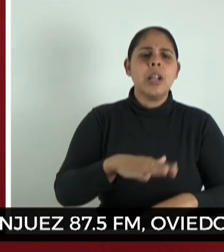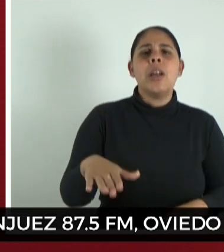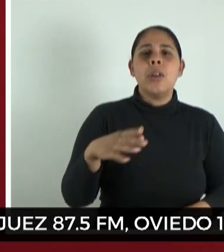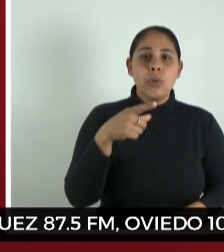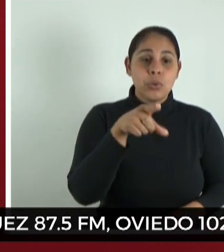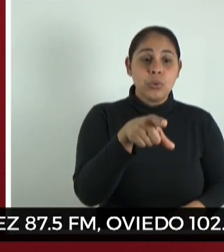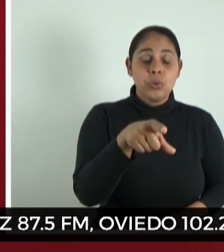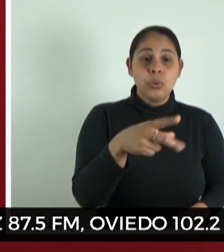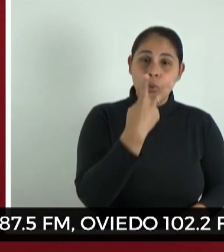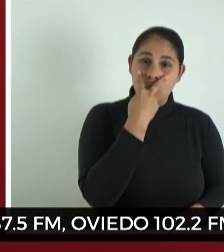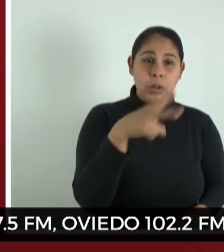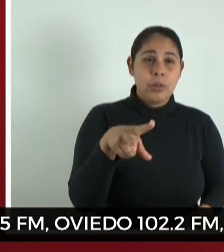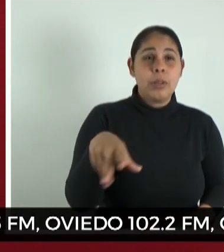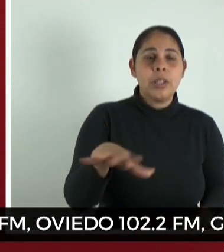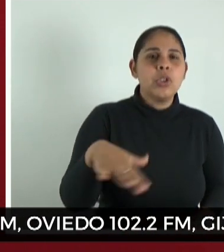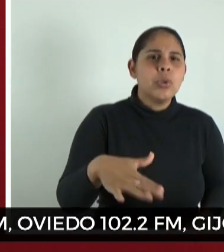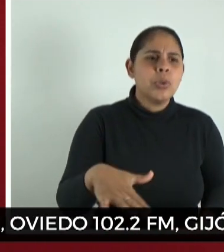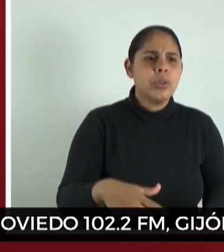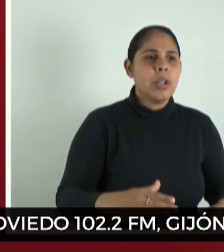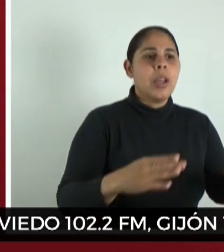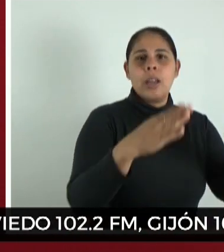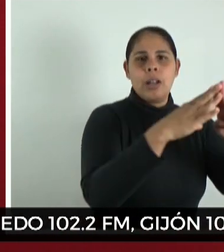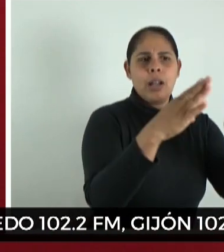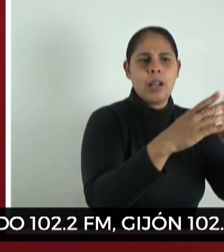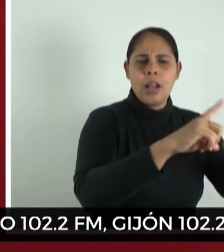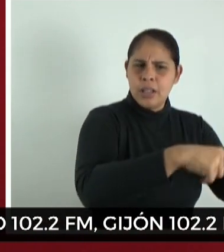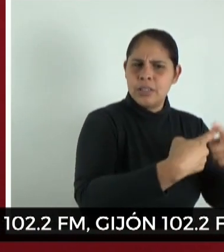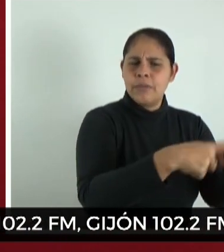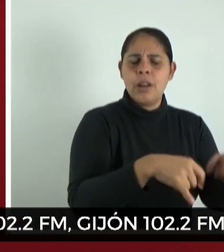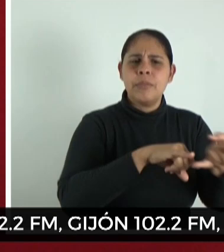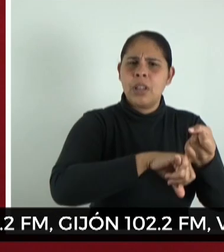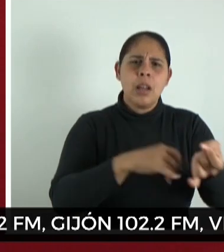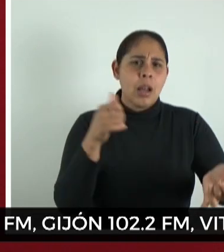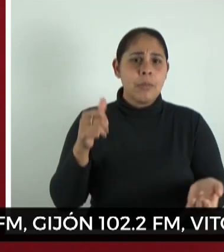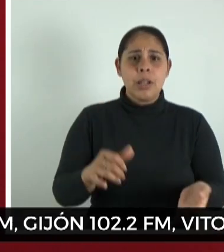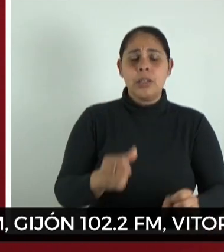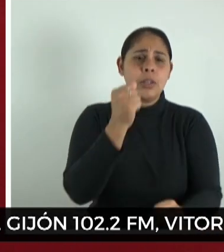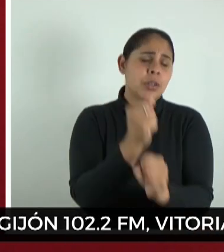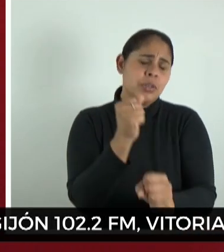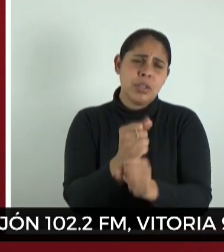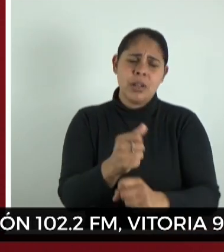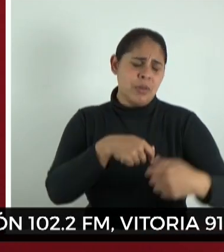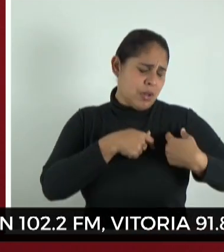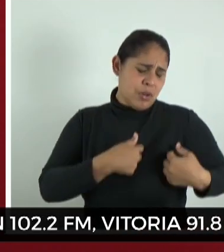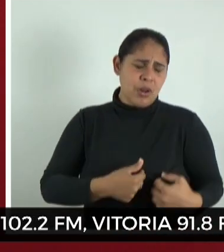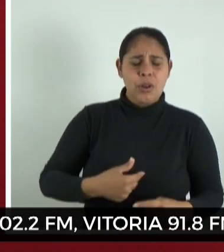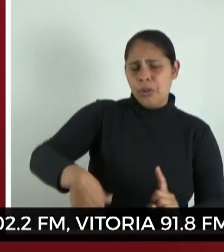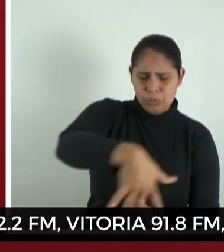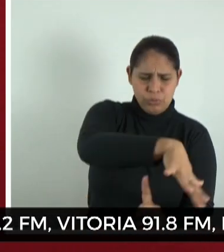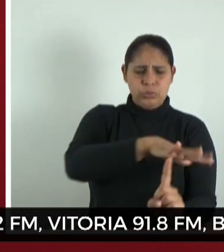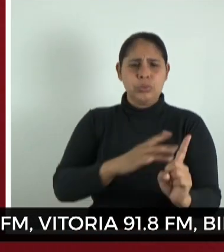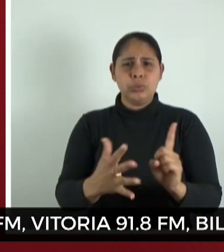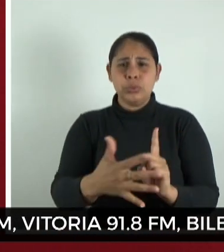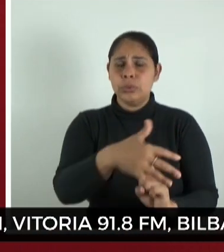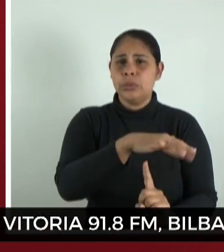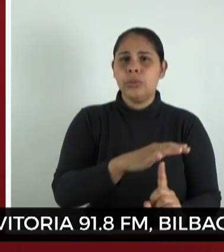su corazón, en su alma, en su casa, en su familia, en su trabajo, en su entorno. Porque para